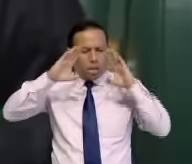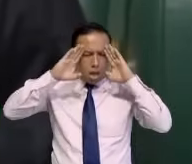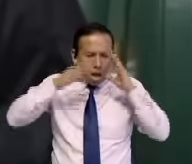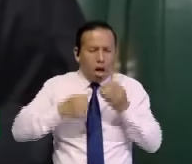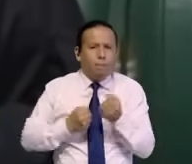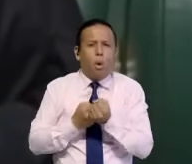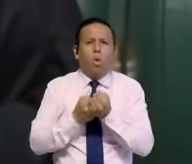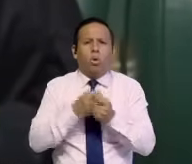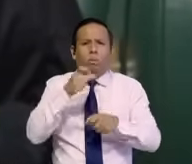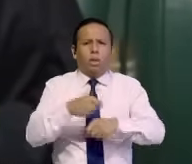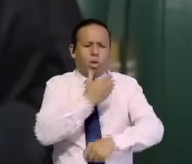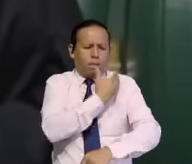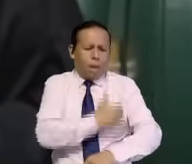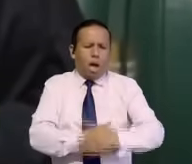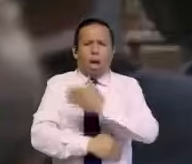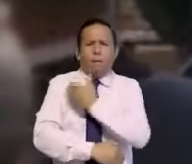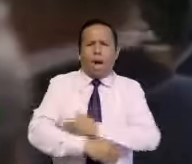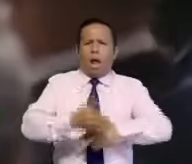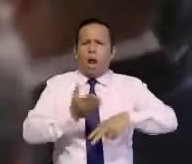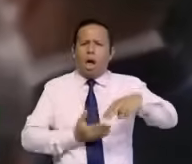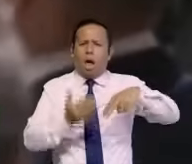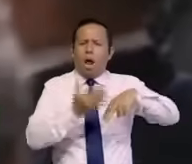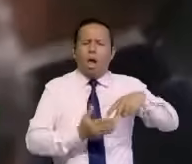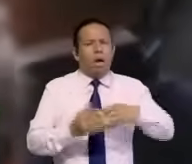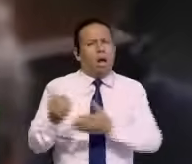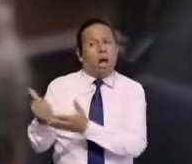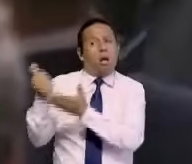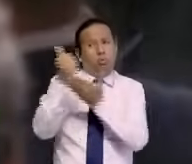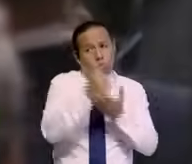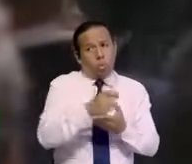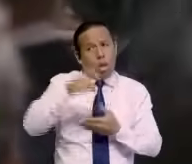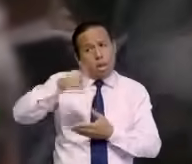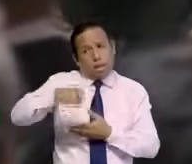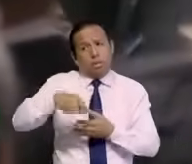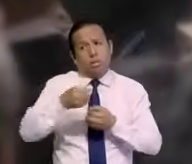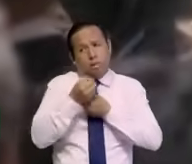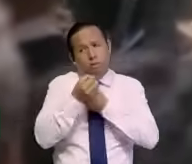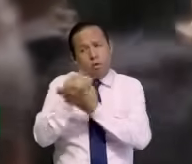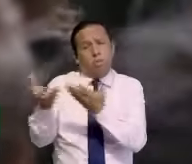que han perdido más de una extremidad.